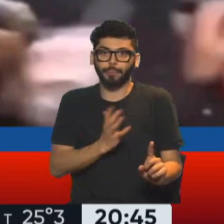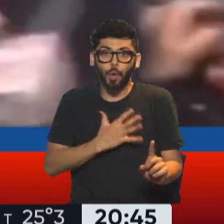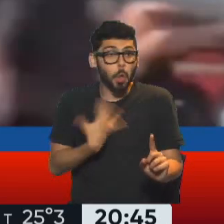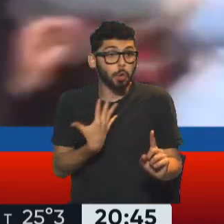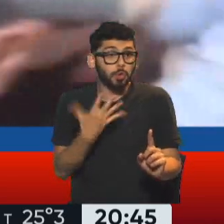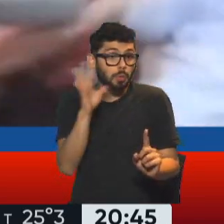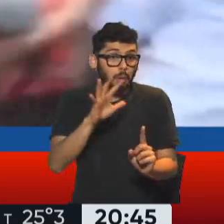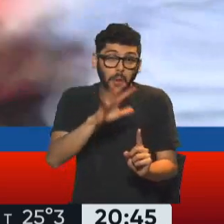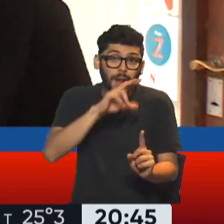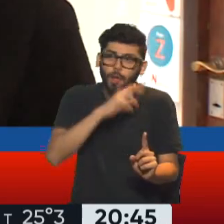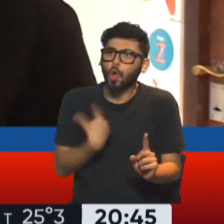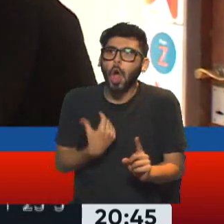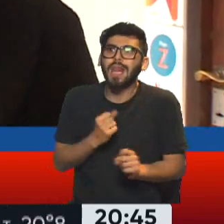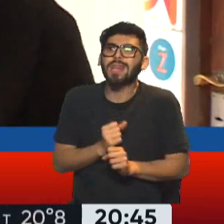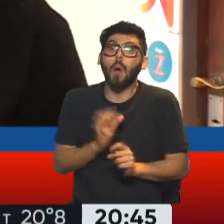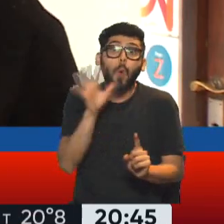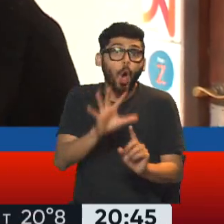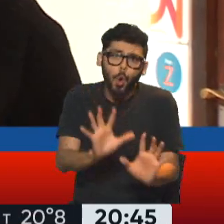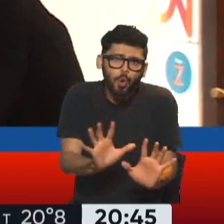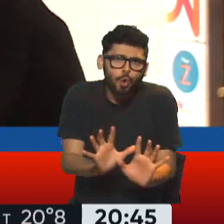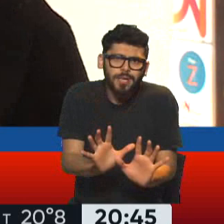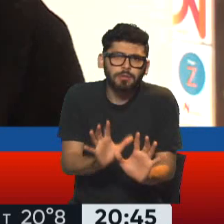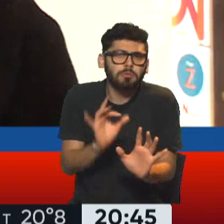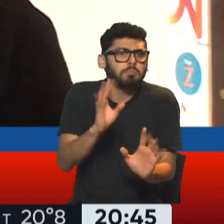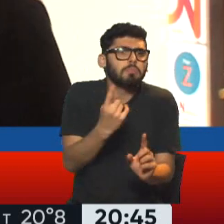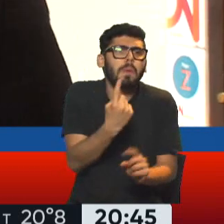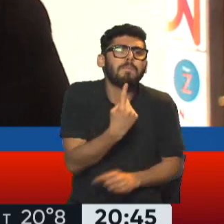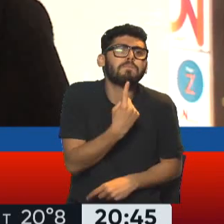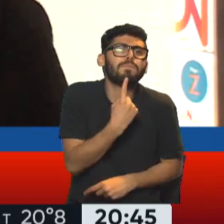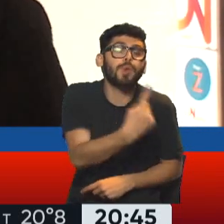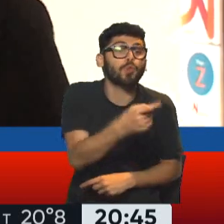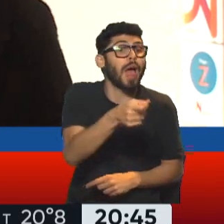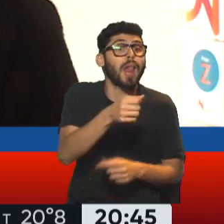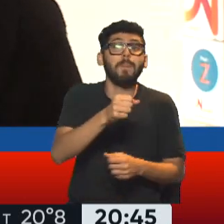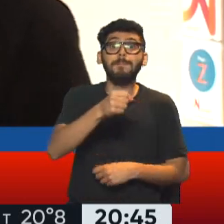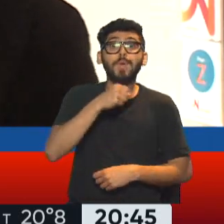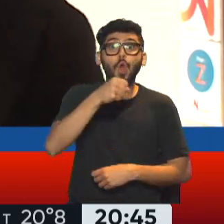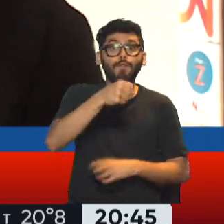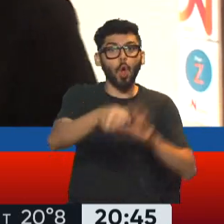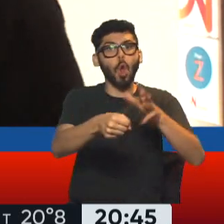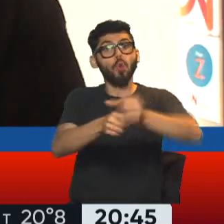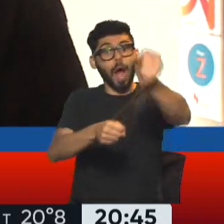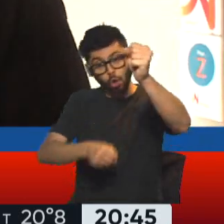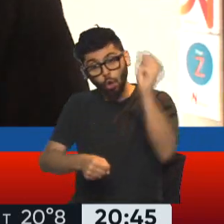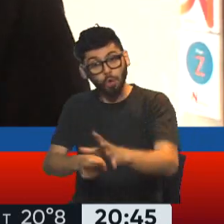él. Nosotros no trabajamos de esa manera. Simplemente le hicimos esa pregunta y agarró el micrófono y lo tiró al suelo cuando ya había pasado, insisto. Nunca